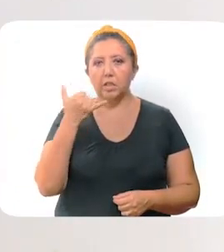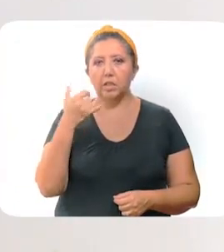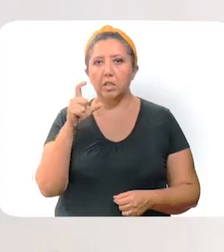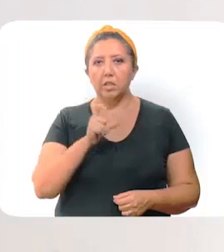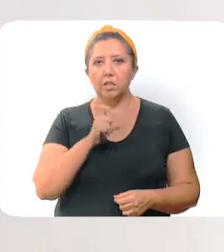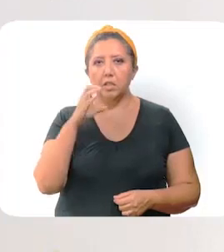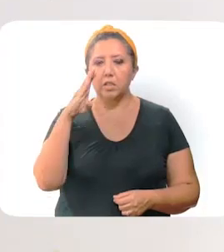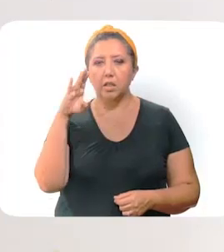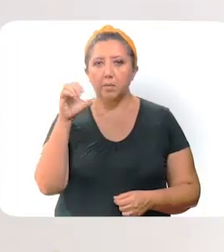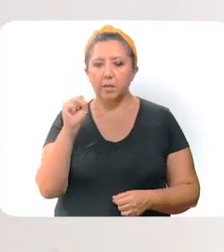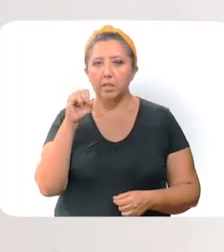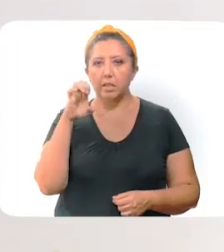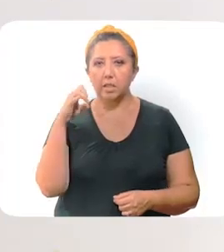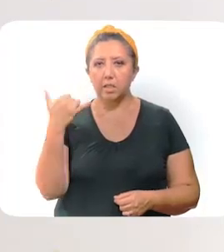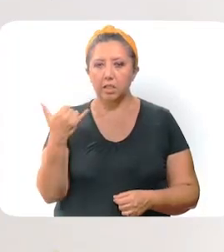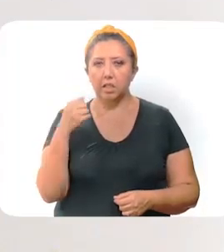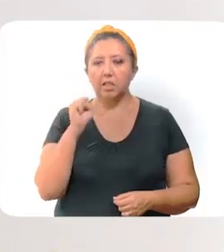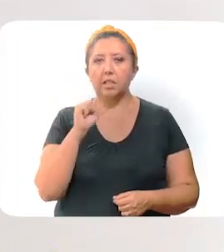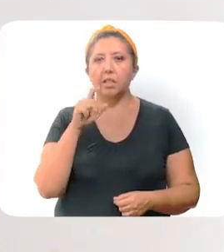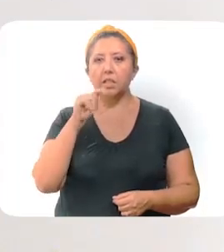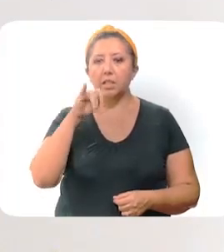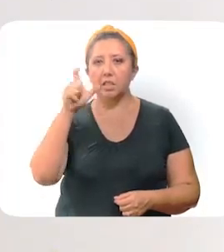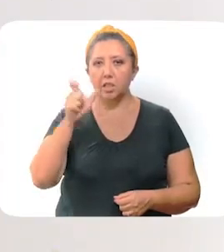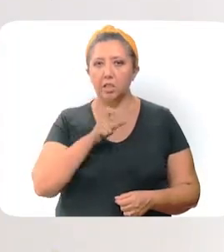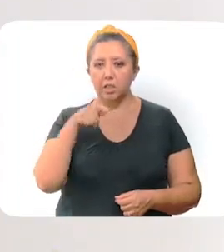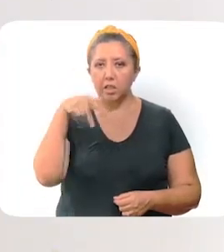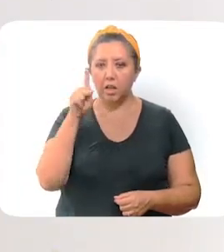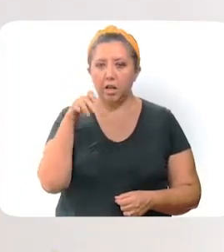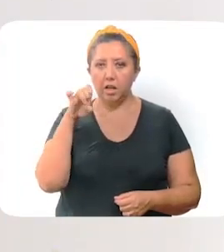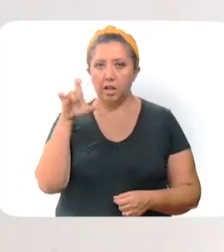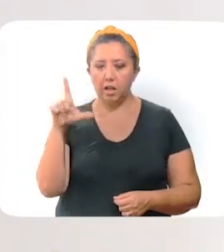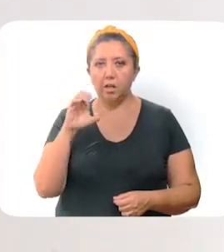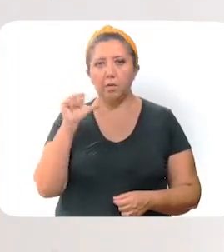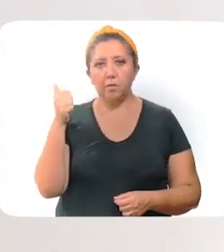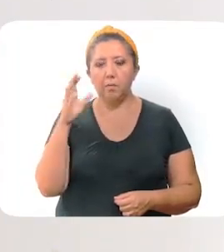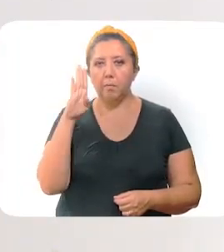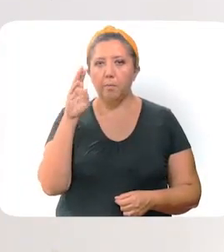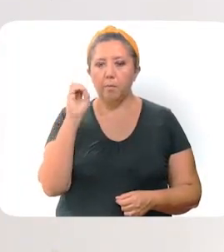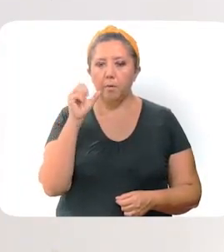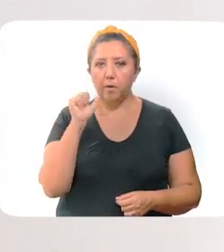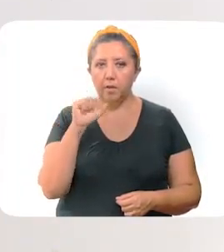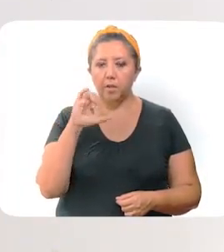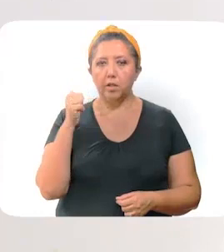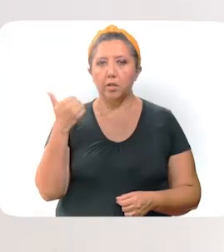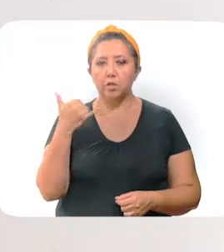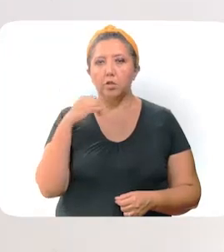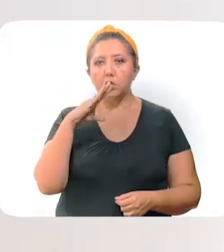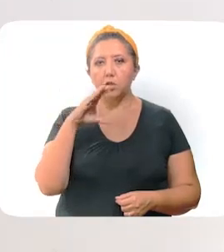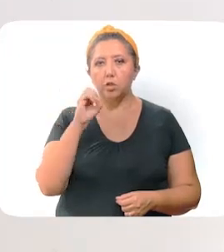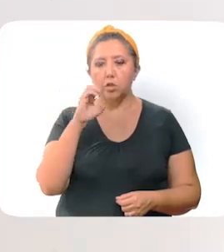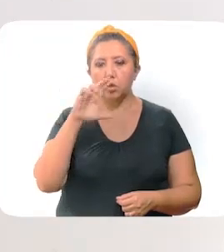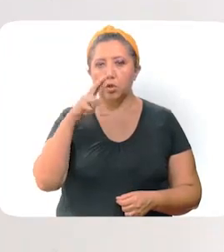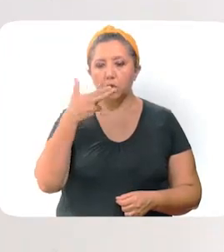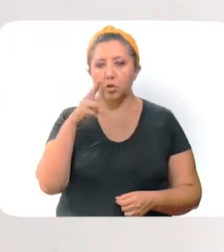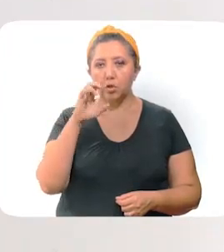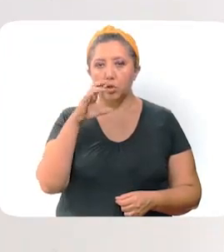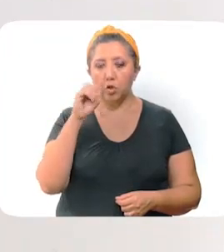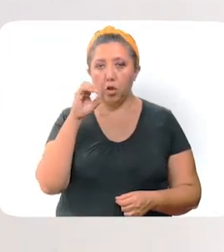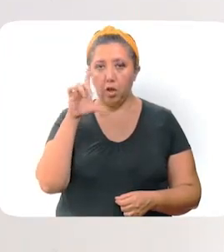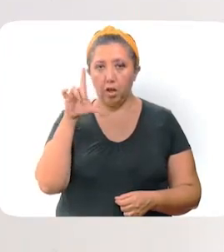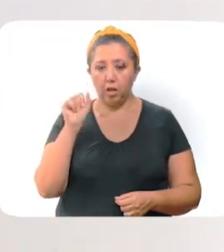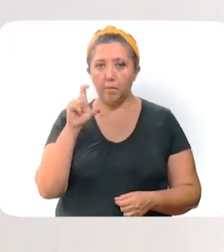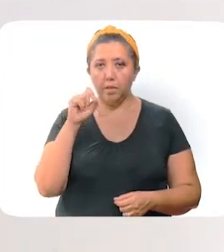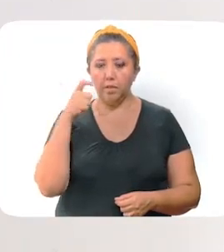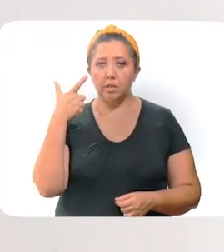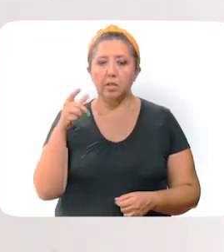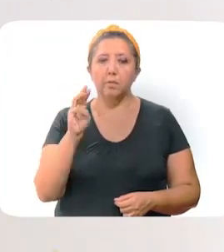Yaxcabá, Panabá, Sellé, Temash, Tixcacalcupul, Bocobá, Baca, Canzacap y Chocholá. El jueves 27 de